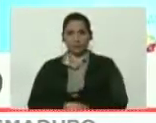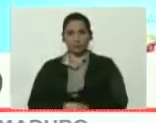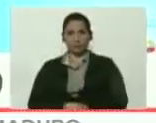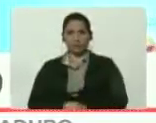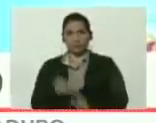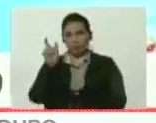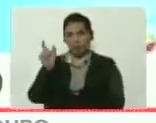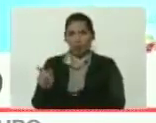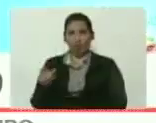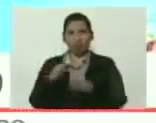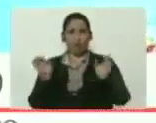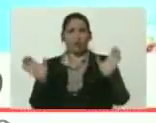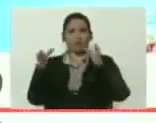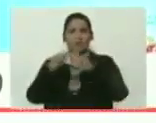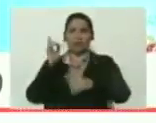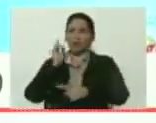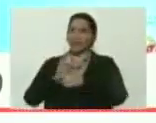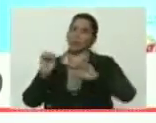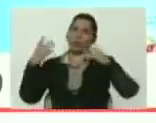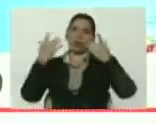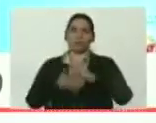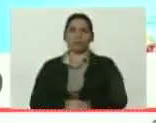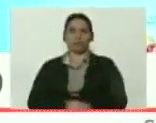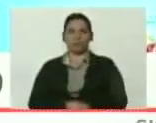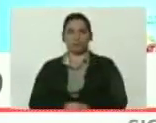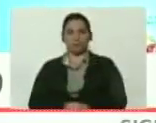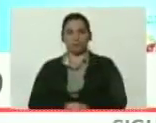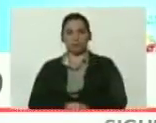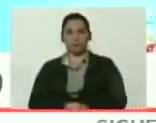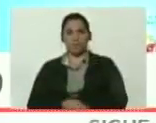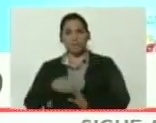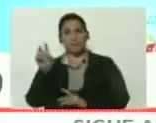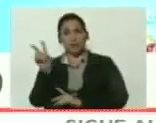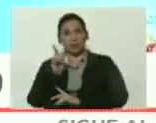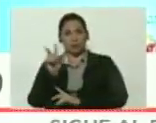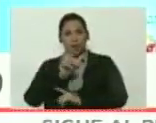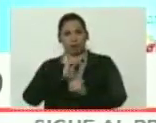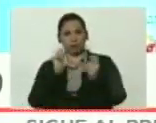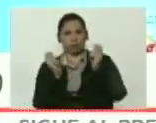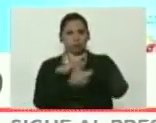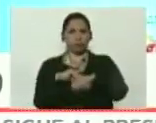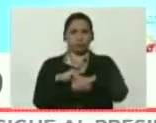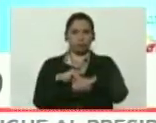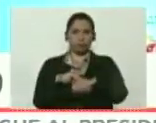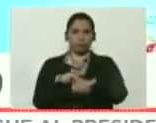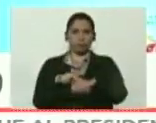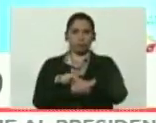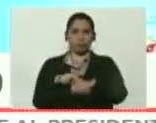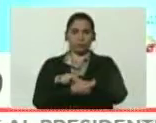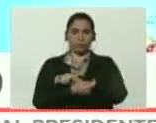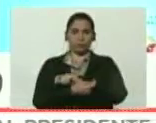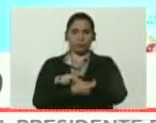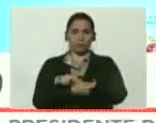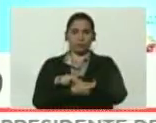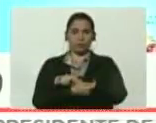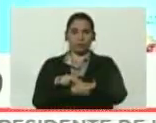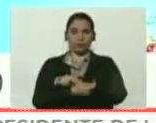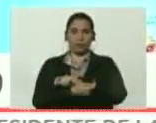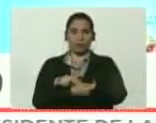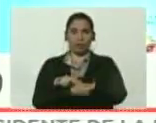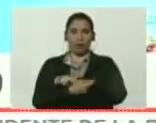Pedro y todo su equipo, tenemos que lograr que Venezuela se convierta en